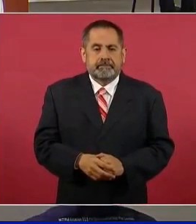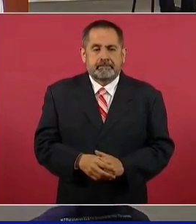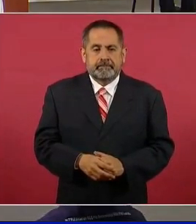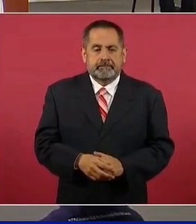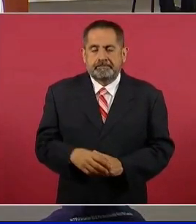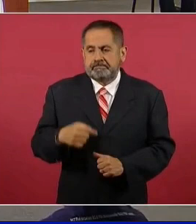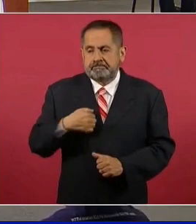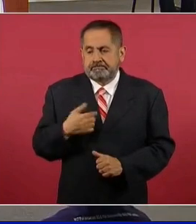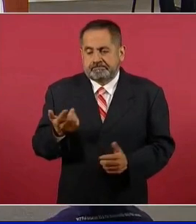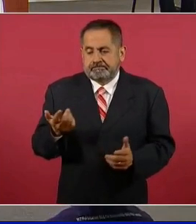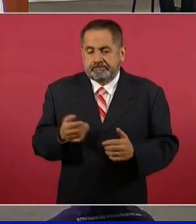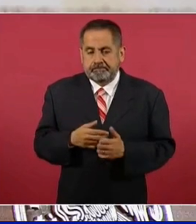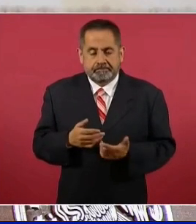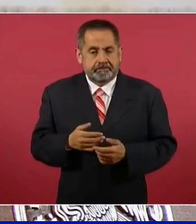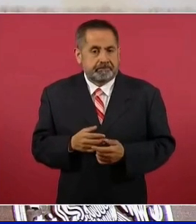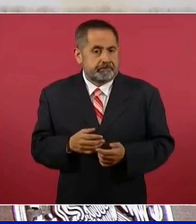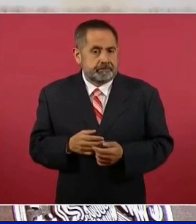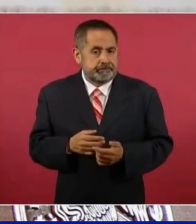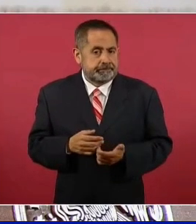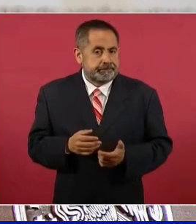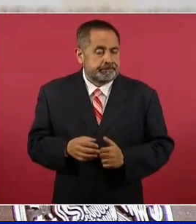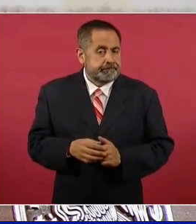estaría yo